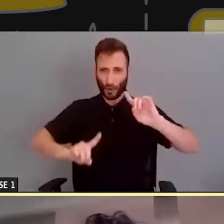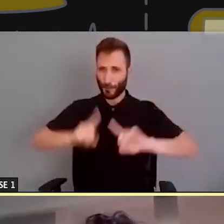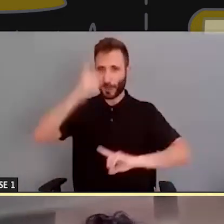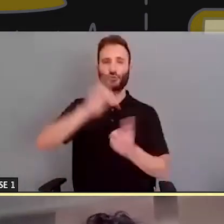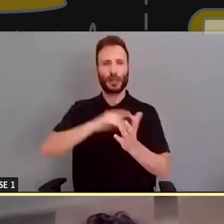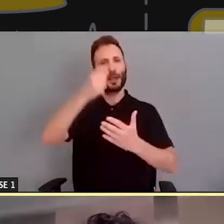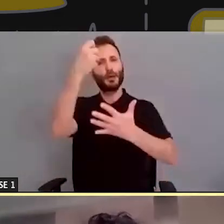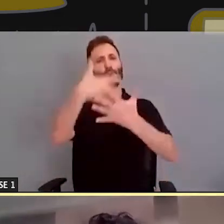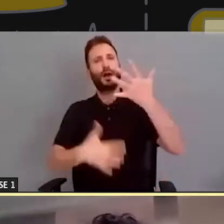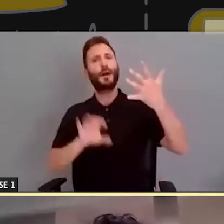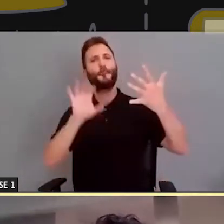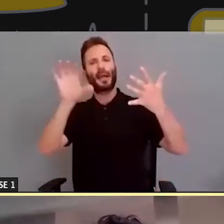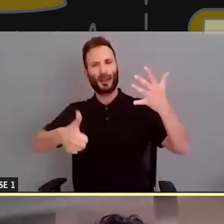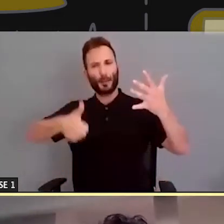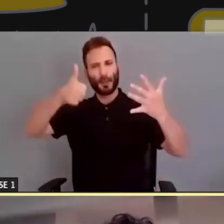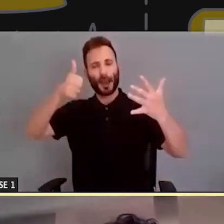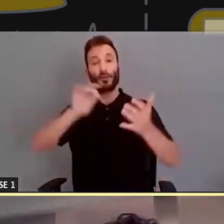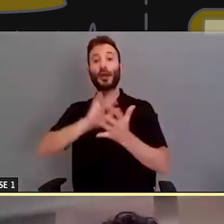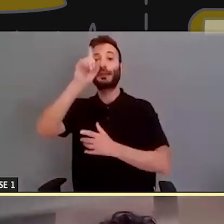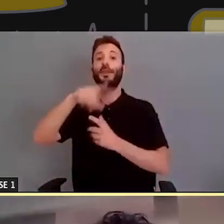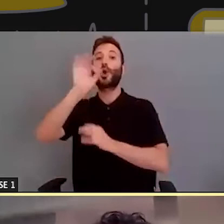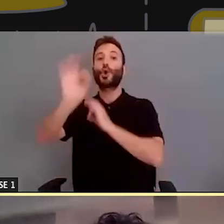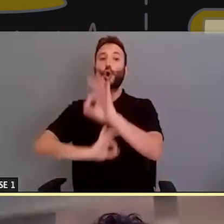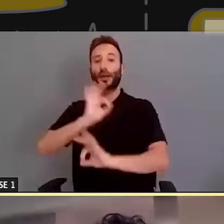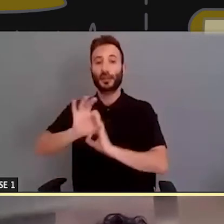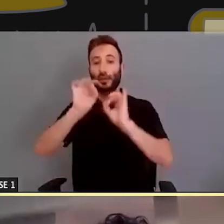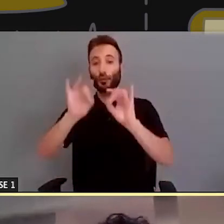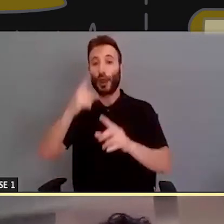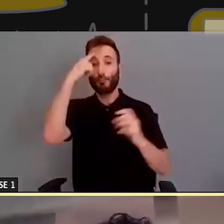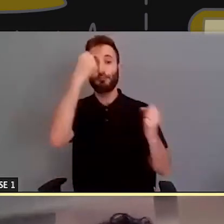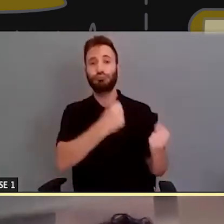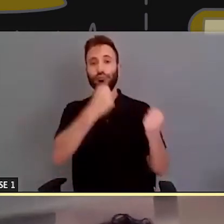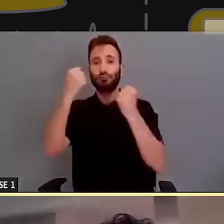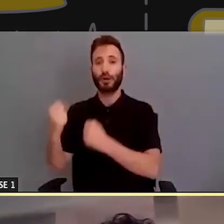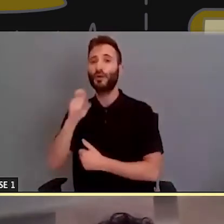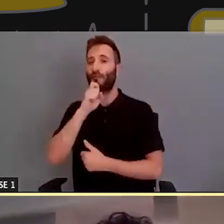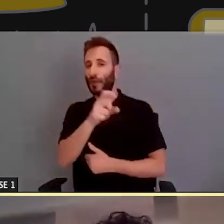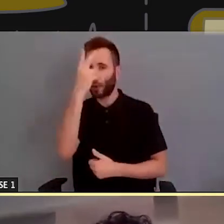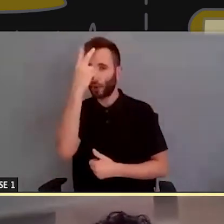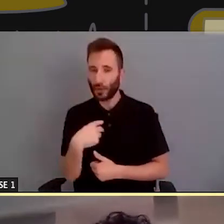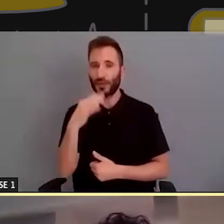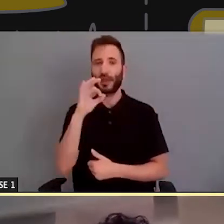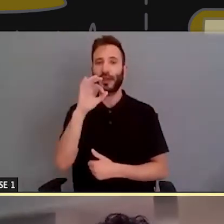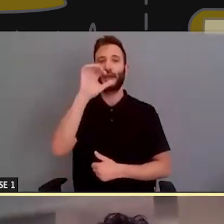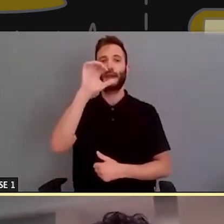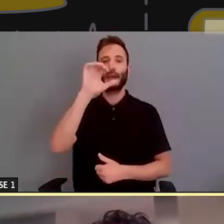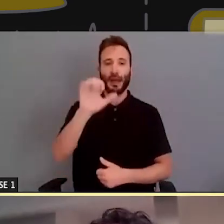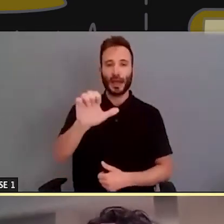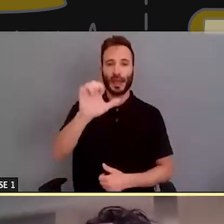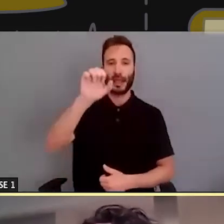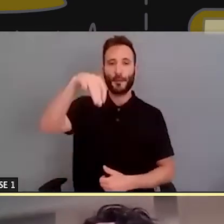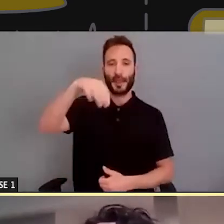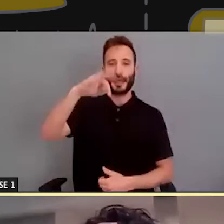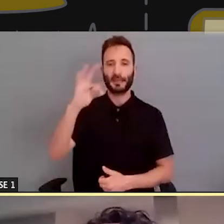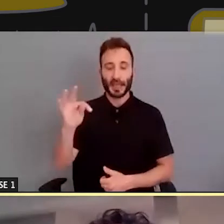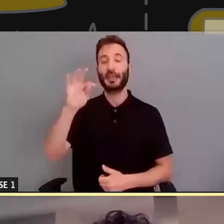países y las organizaciones, junto con, bueno, expertos de Fundación 11, OMT, y bueno, pues también es de